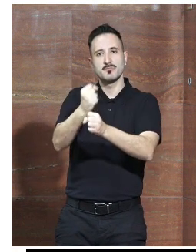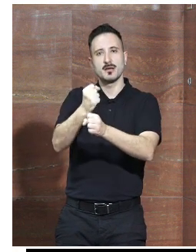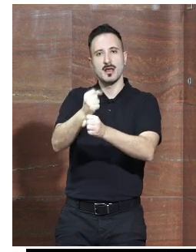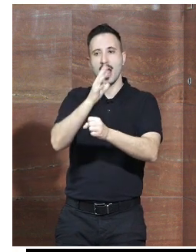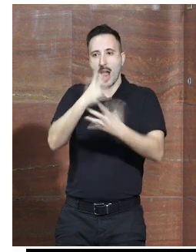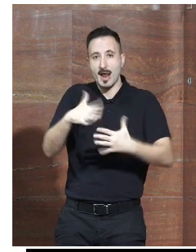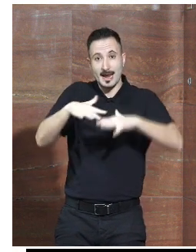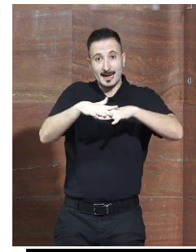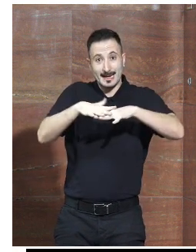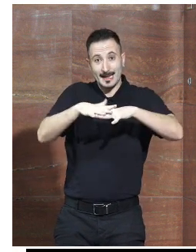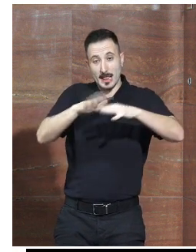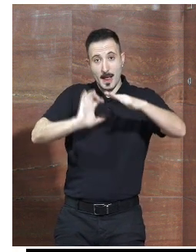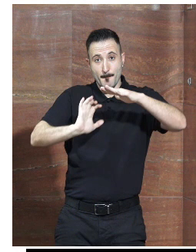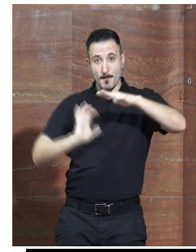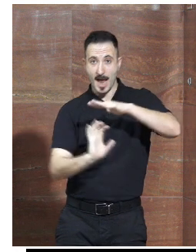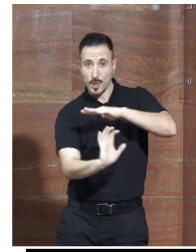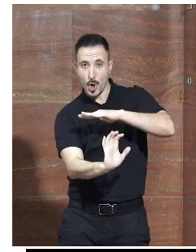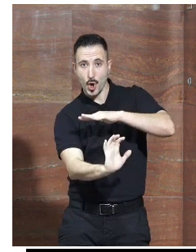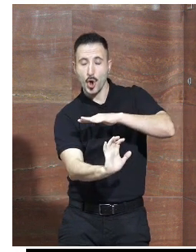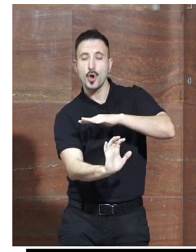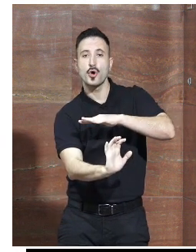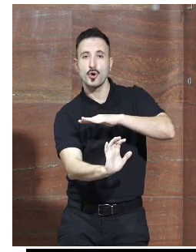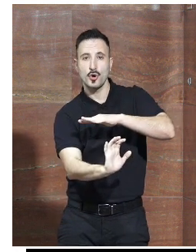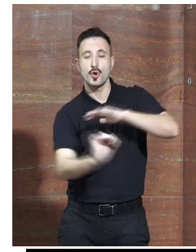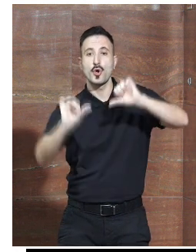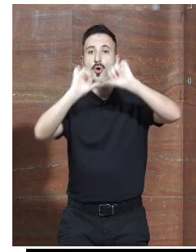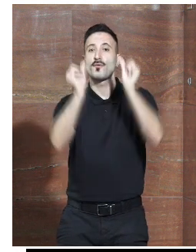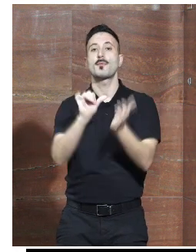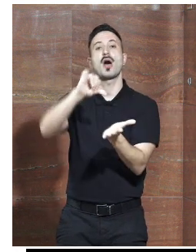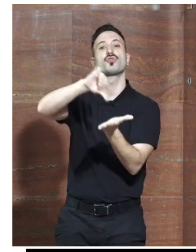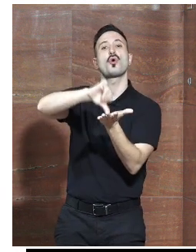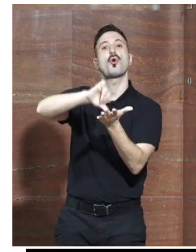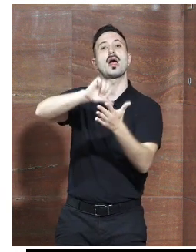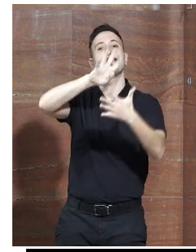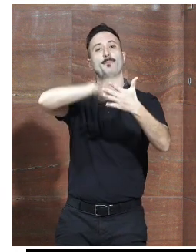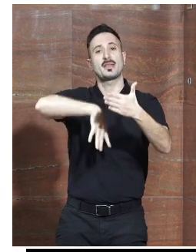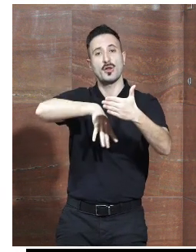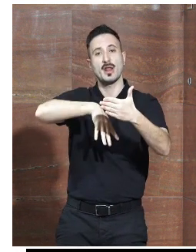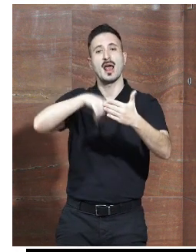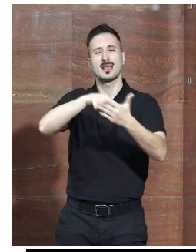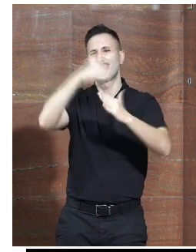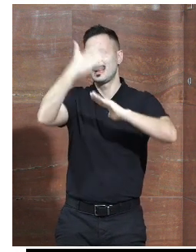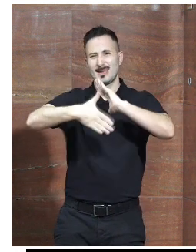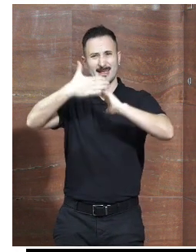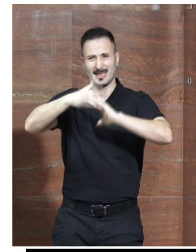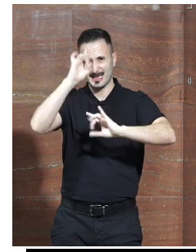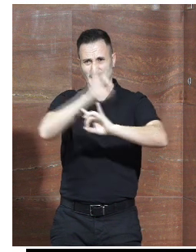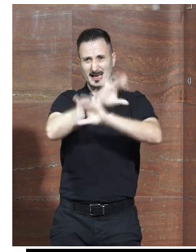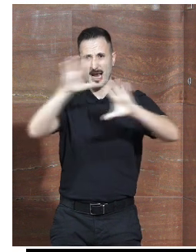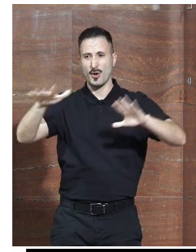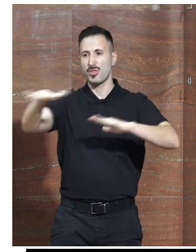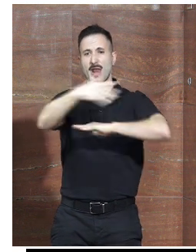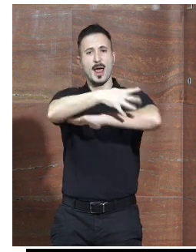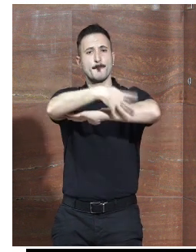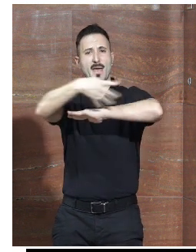es la red de metro que se posa sobre la forma urbana de la ciudad de Barcelona, donde hay unos límites muy claros: el Mediterráneo en la